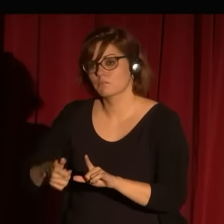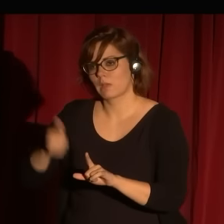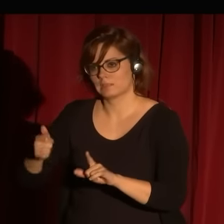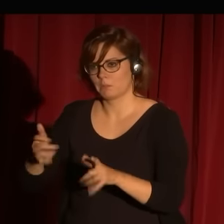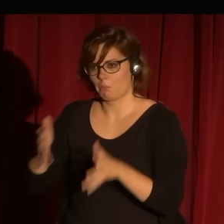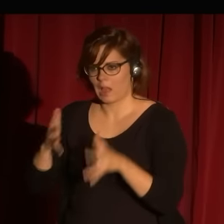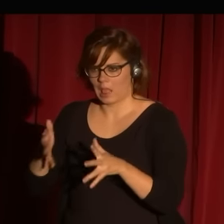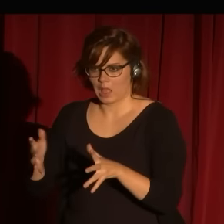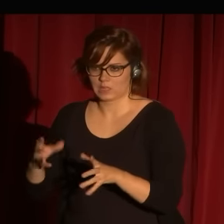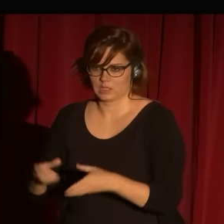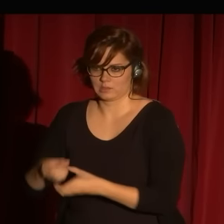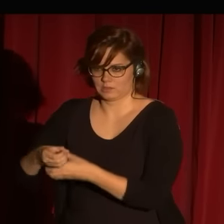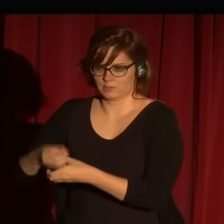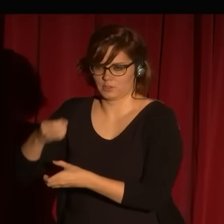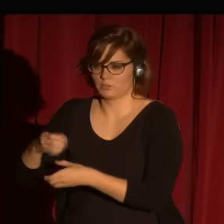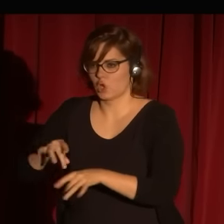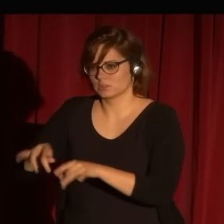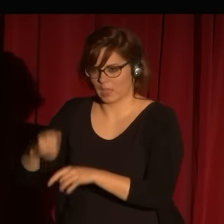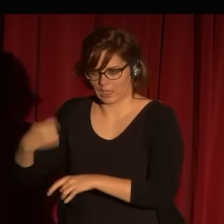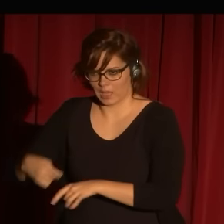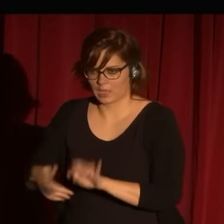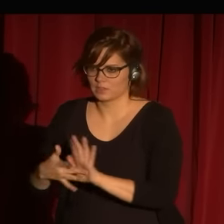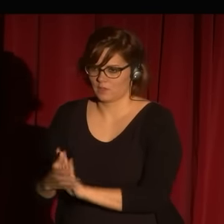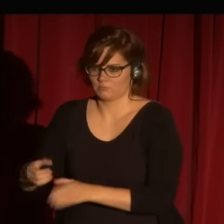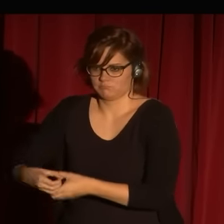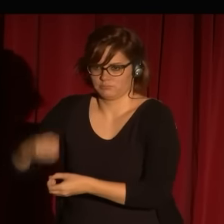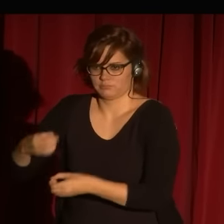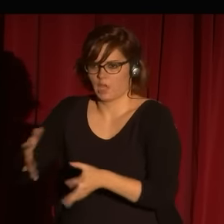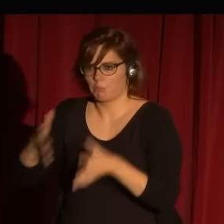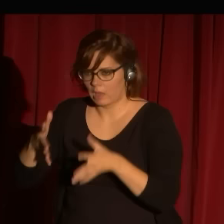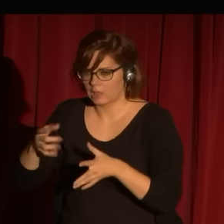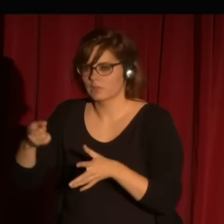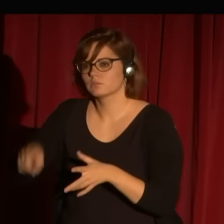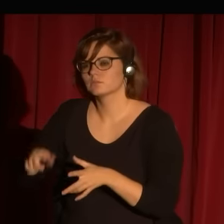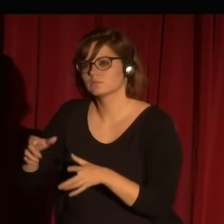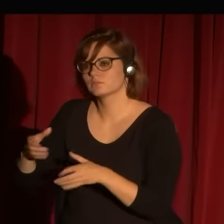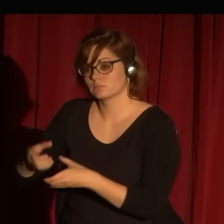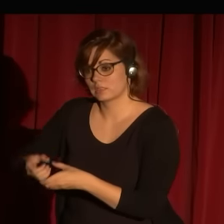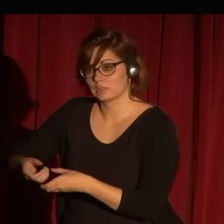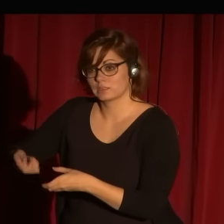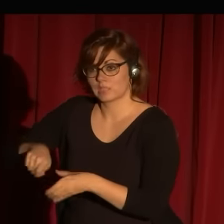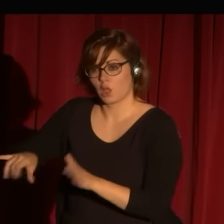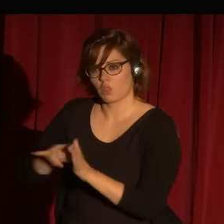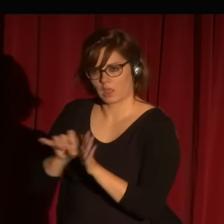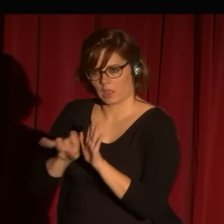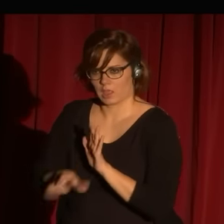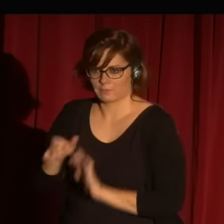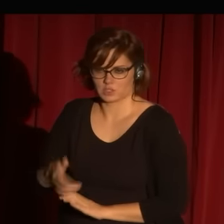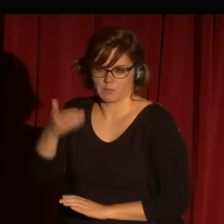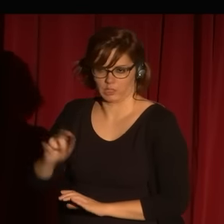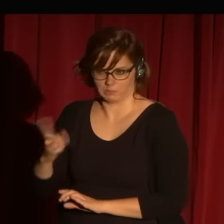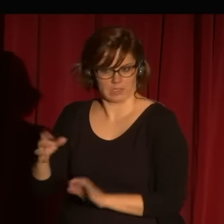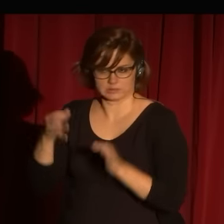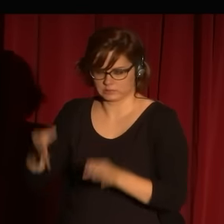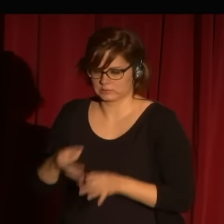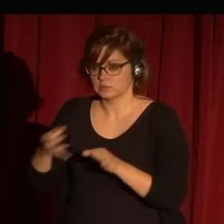sal se mostraba en saleros de plata y la plata se p y el salero se ponía en la mesa junto a la persona más importante y en comidas